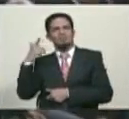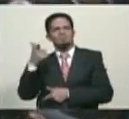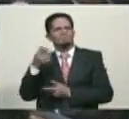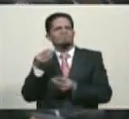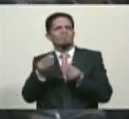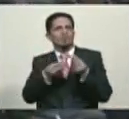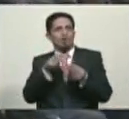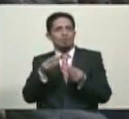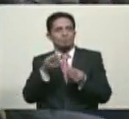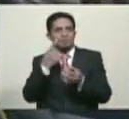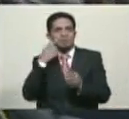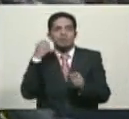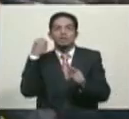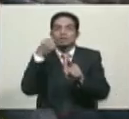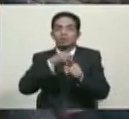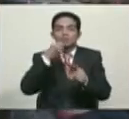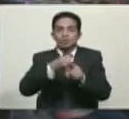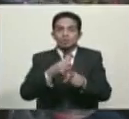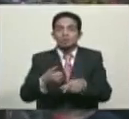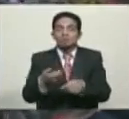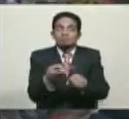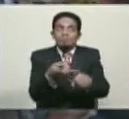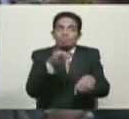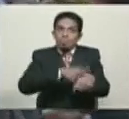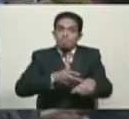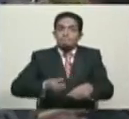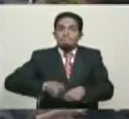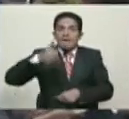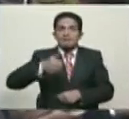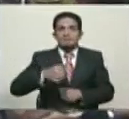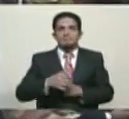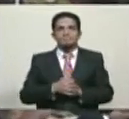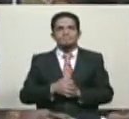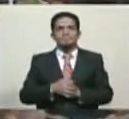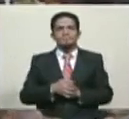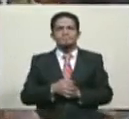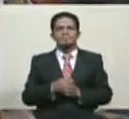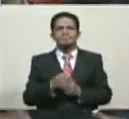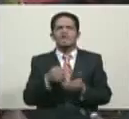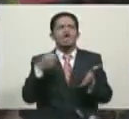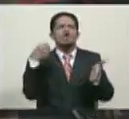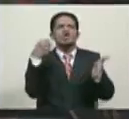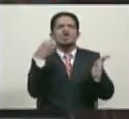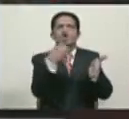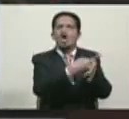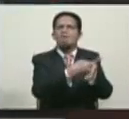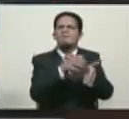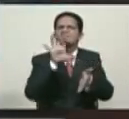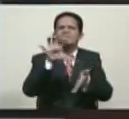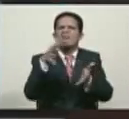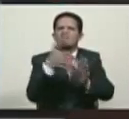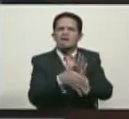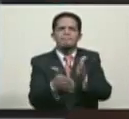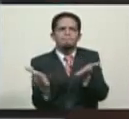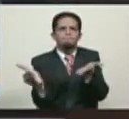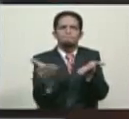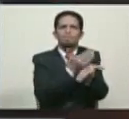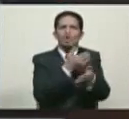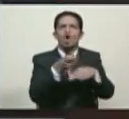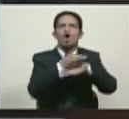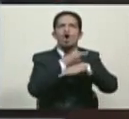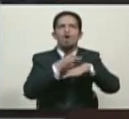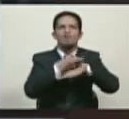e intensidad jamás antes vista. Un golpe de Estado, sí, un verdadero golpe de